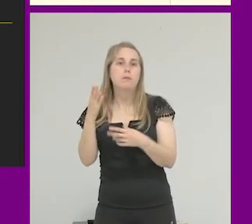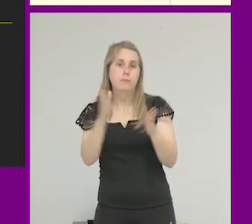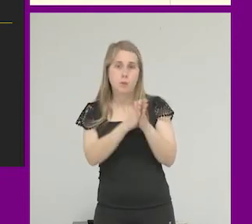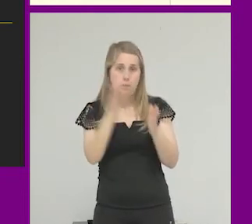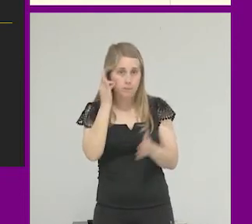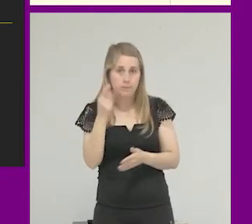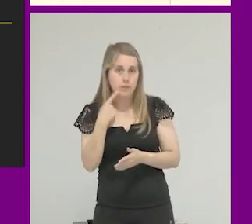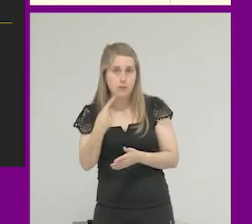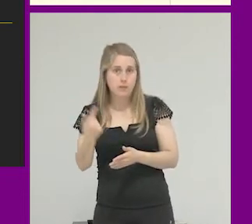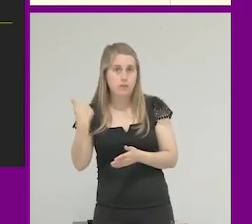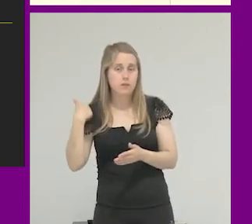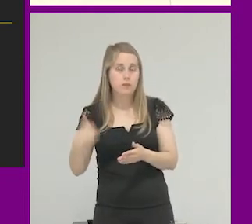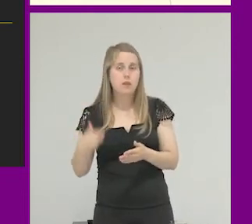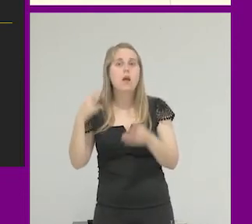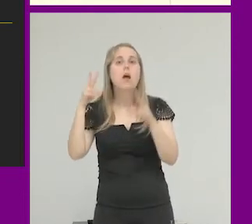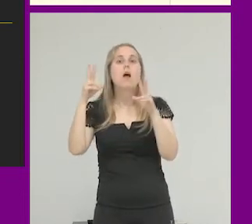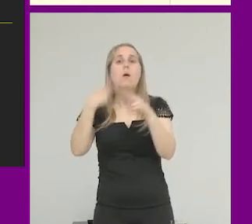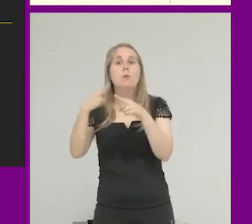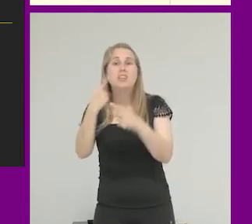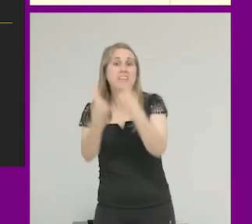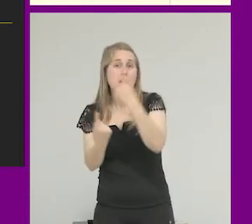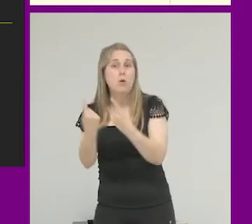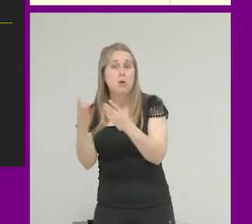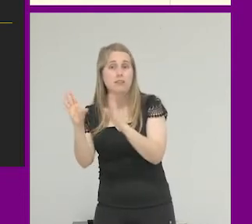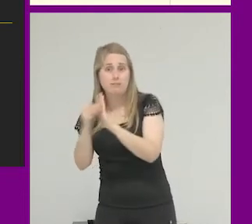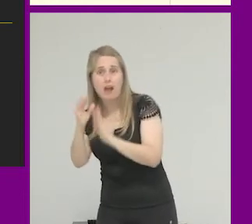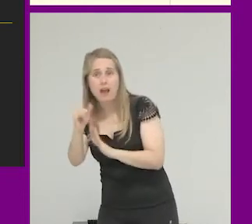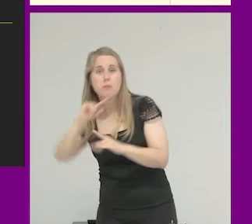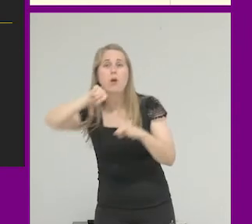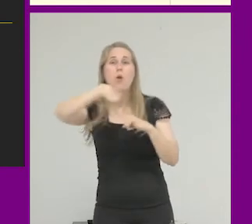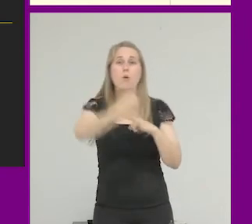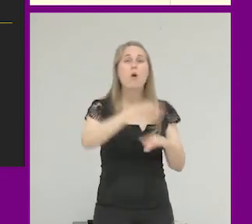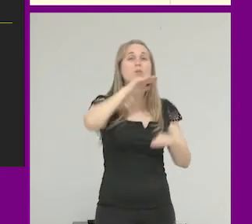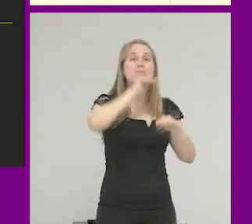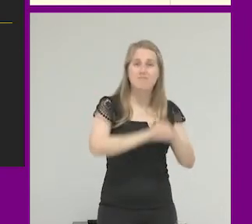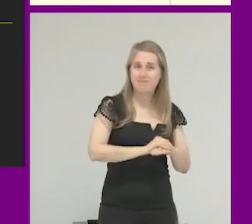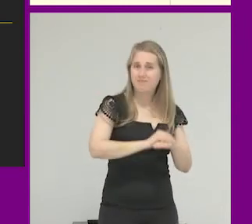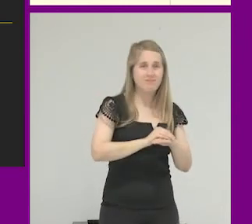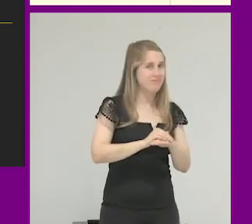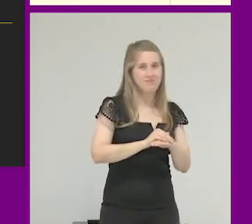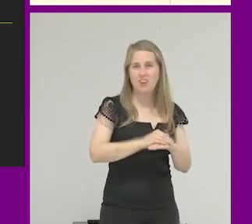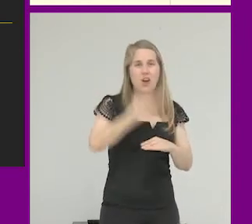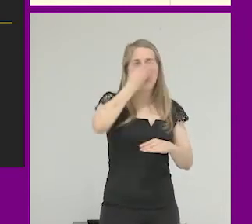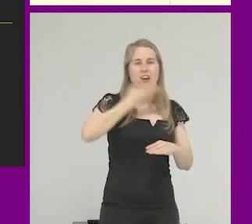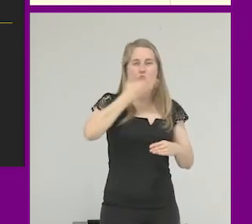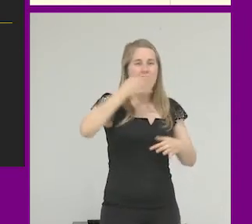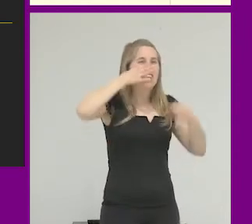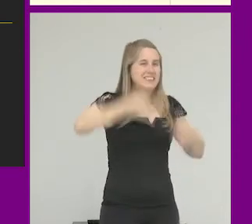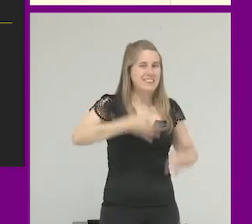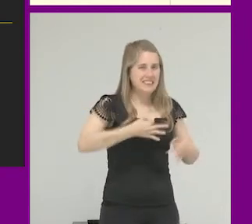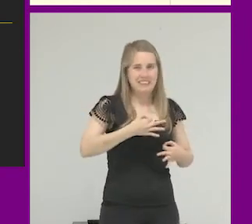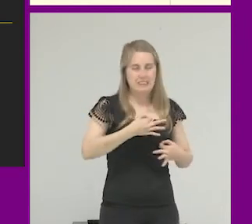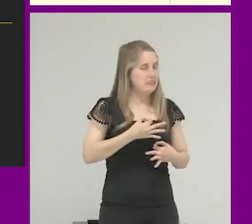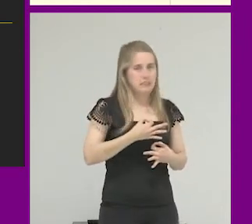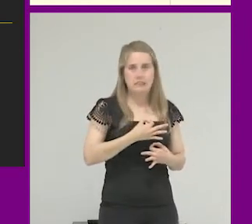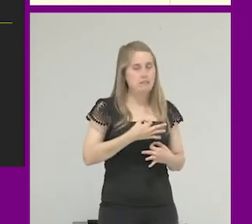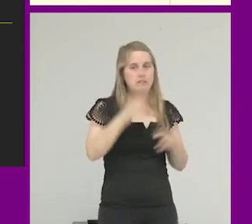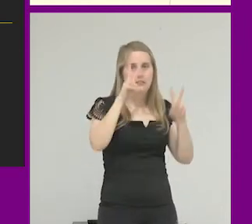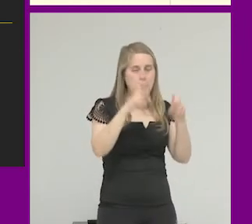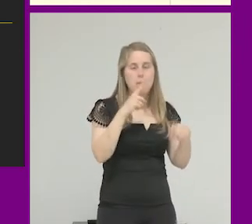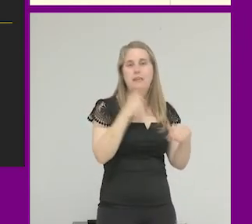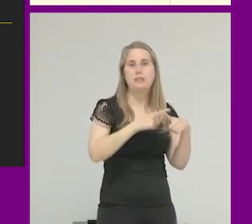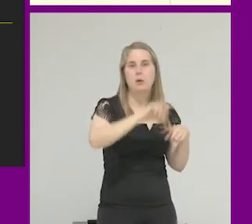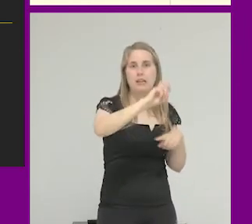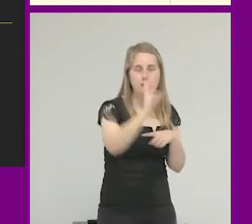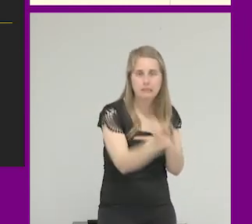lehen, politika batzutan sartzen da, baina gero ez da gauzatzen, ez dugu ikusten, benetan ikastetxetan zelan tratatzen den sexualistasuna,